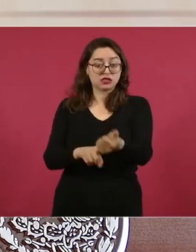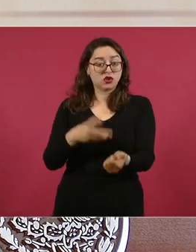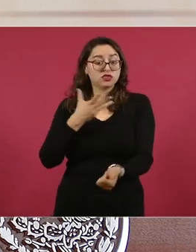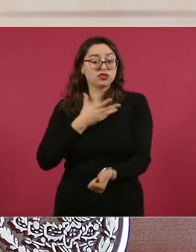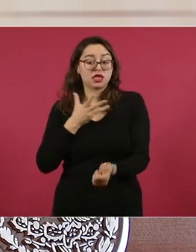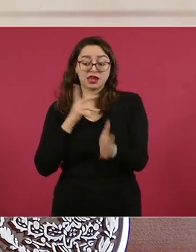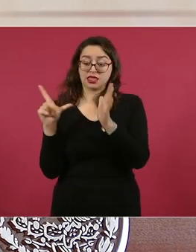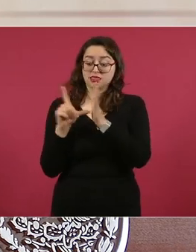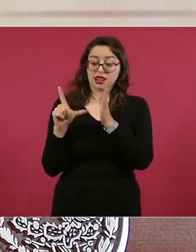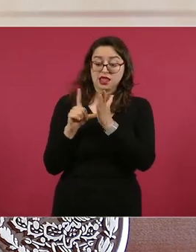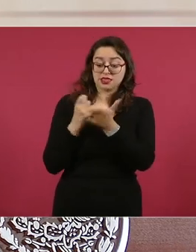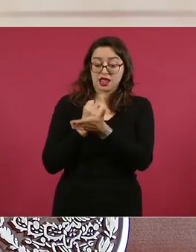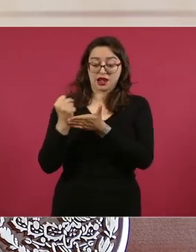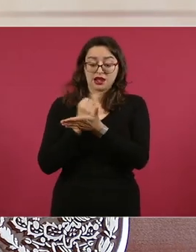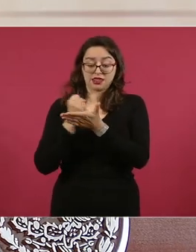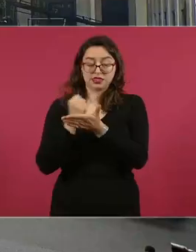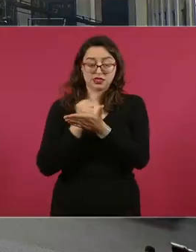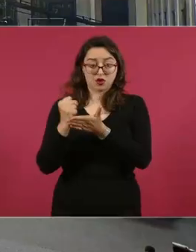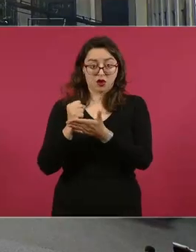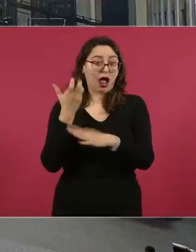de, ¿cómo se llama esta?